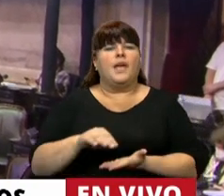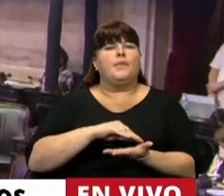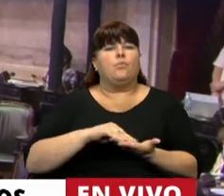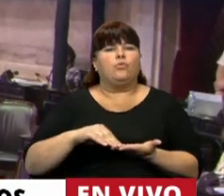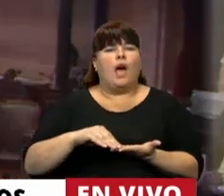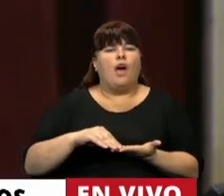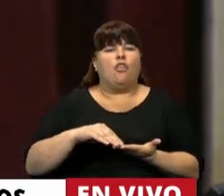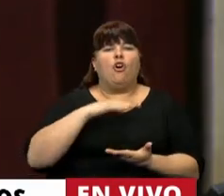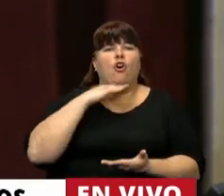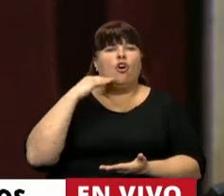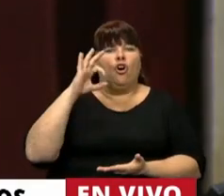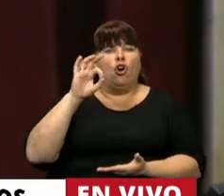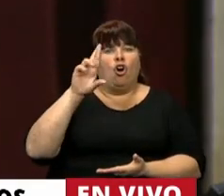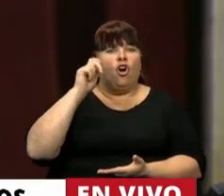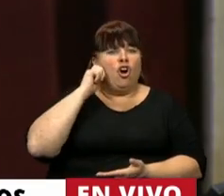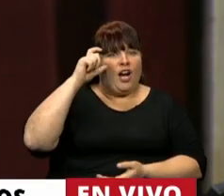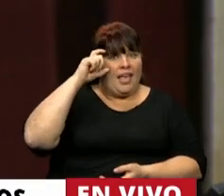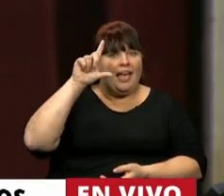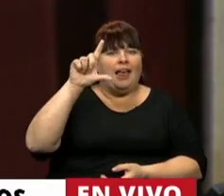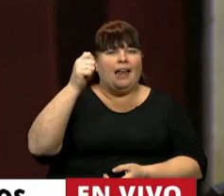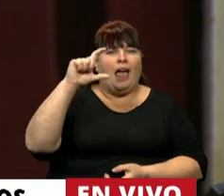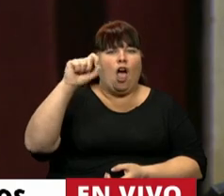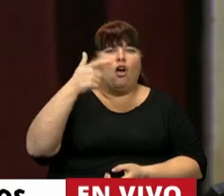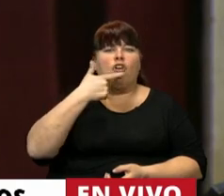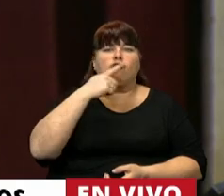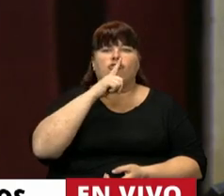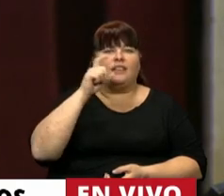Diputado Jorge Lacoste.